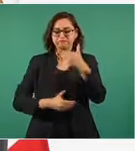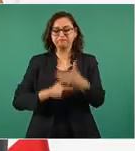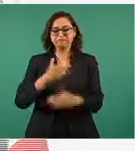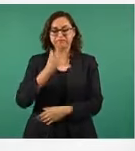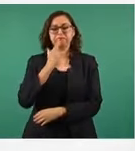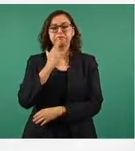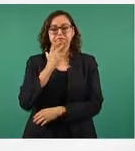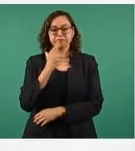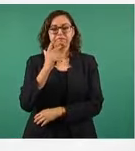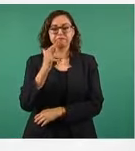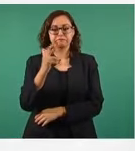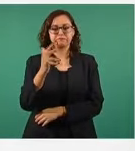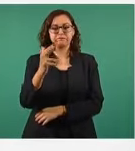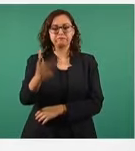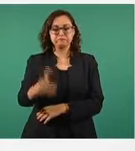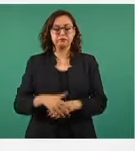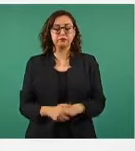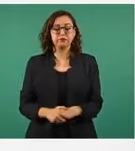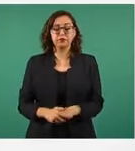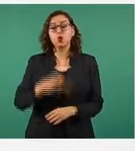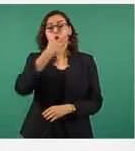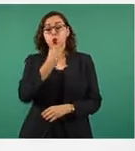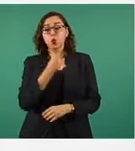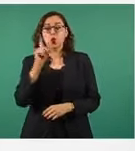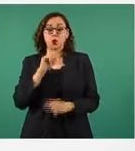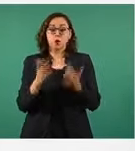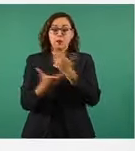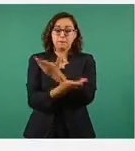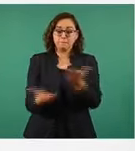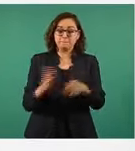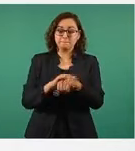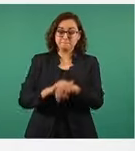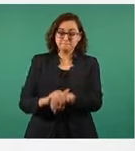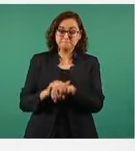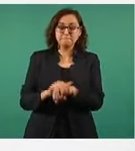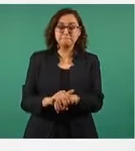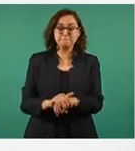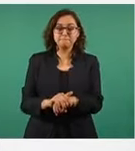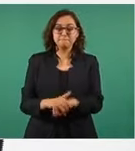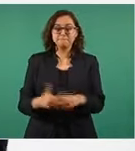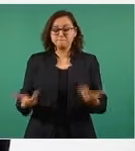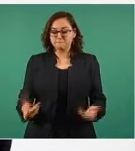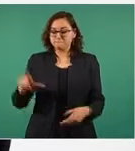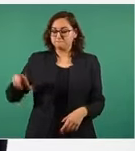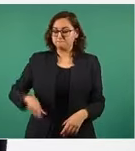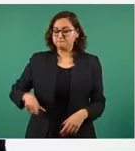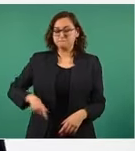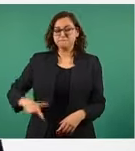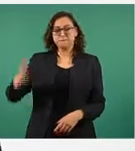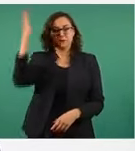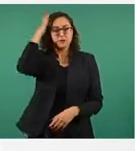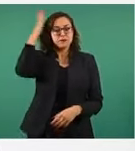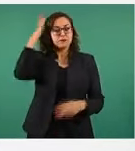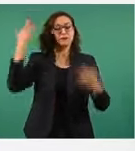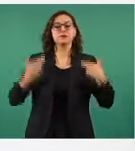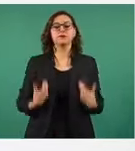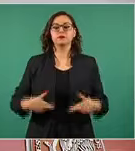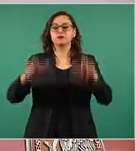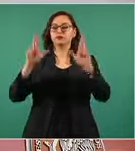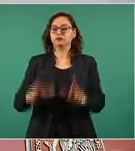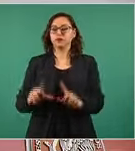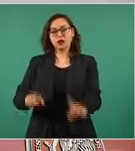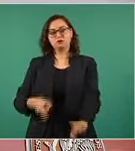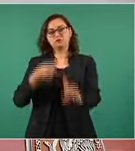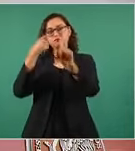porvenir. Amigas y amigos, todo lo alcanzado por el gobierno que encabezo es fruto del trabajo de